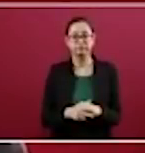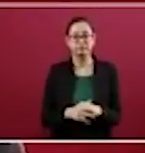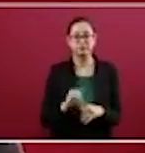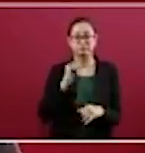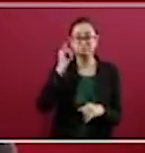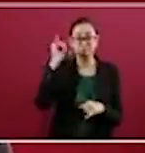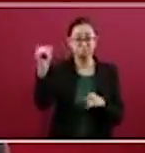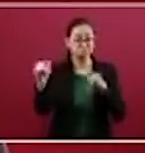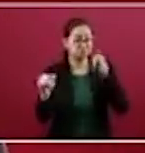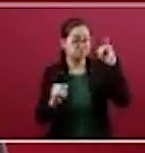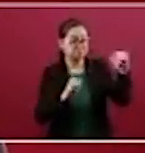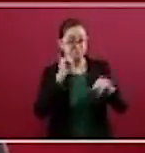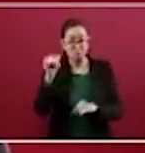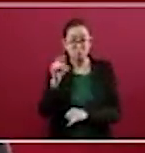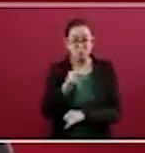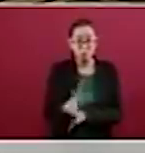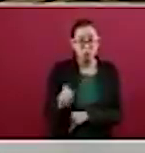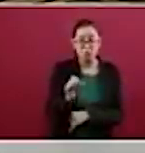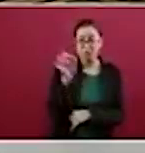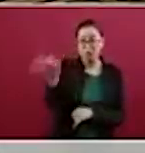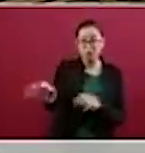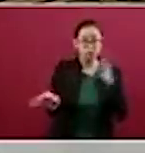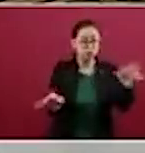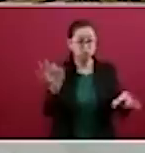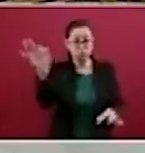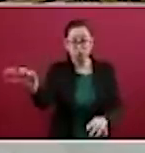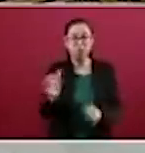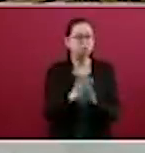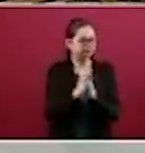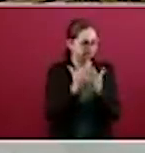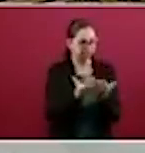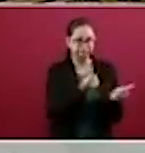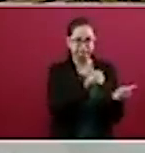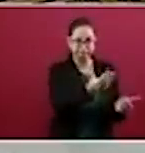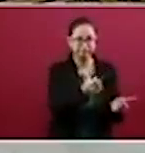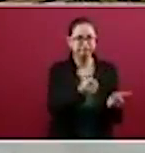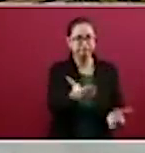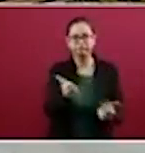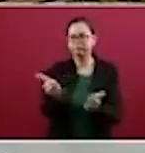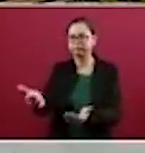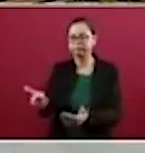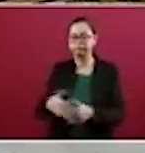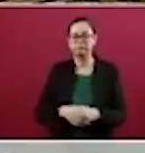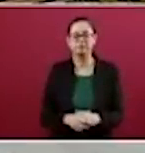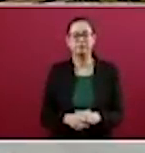hasta los pueblos más apartados de México. Y por